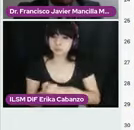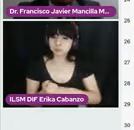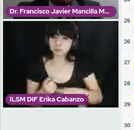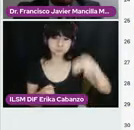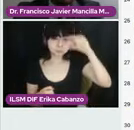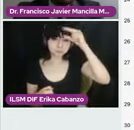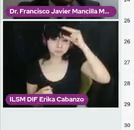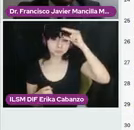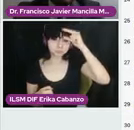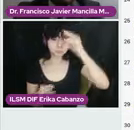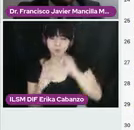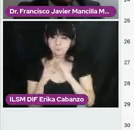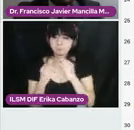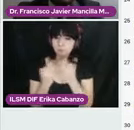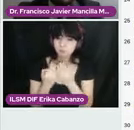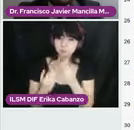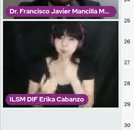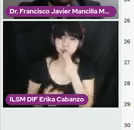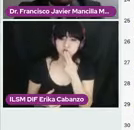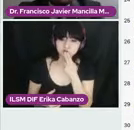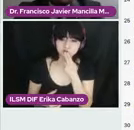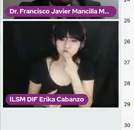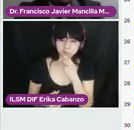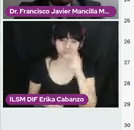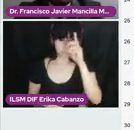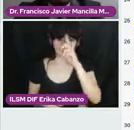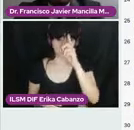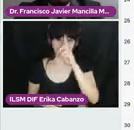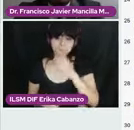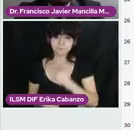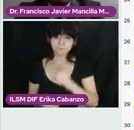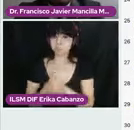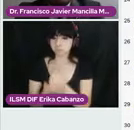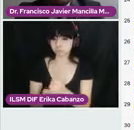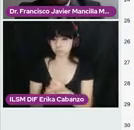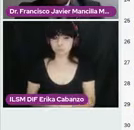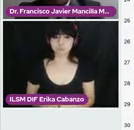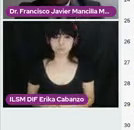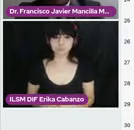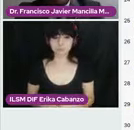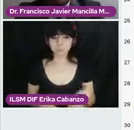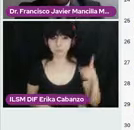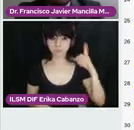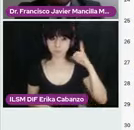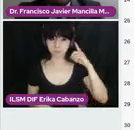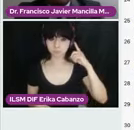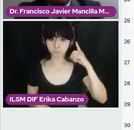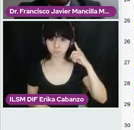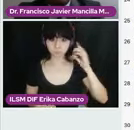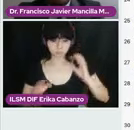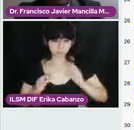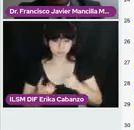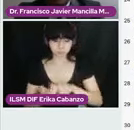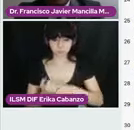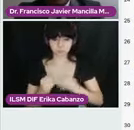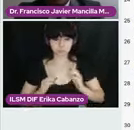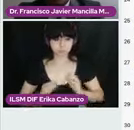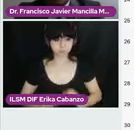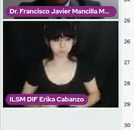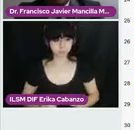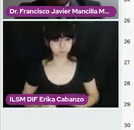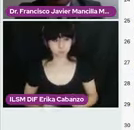funciones que enmascaran. El oído es uno de los órganos sensoriales que tiene una capacidad, que es